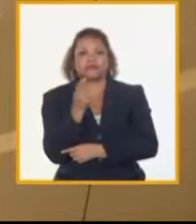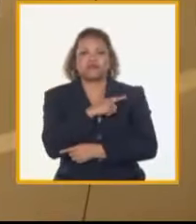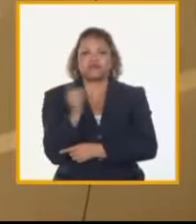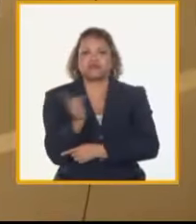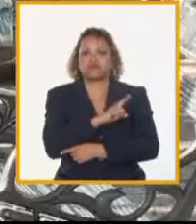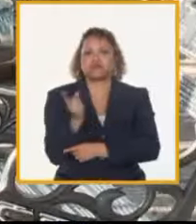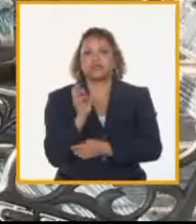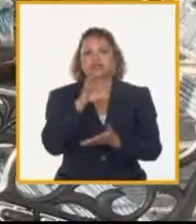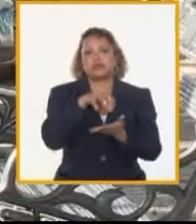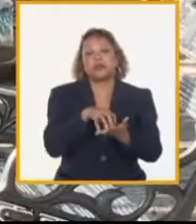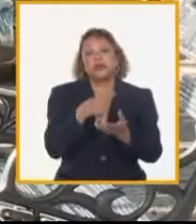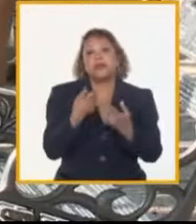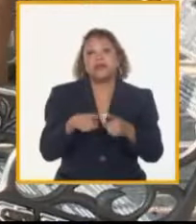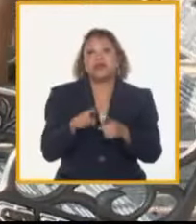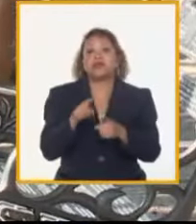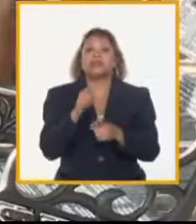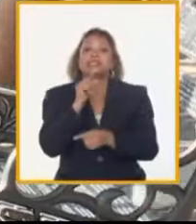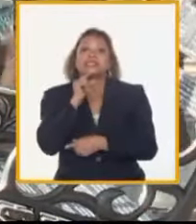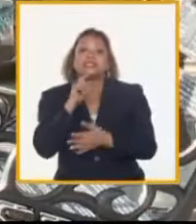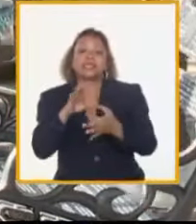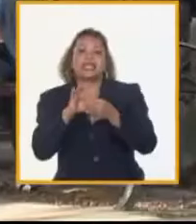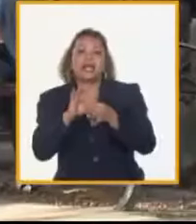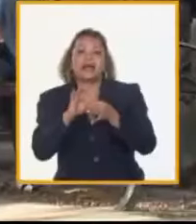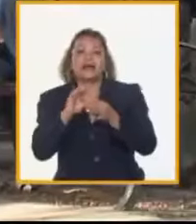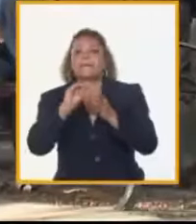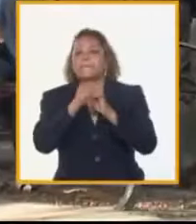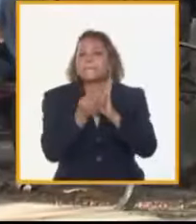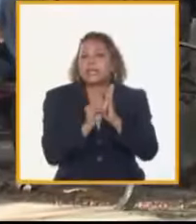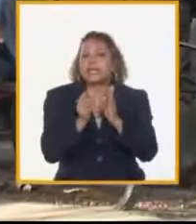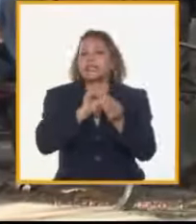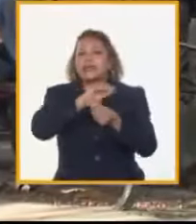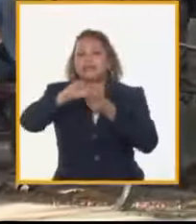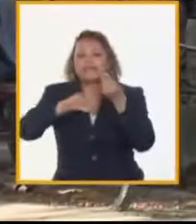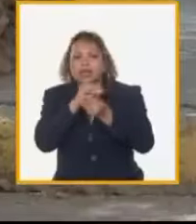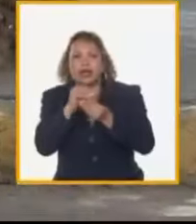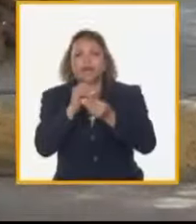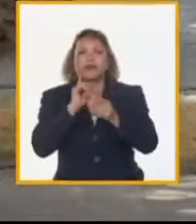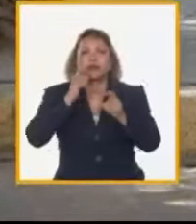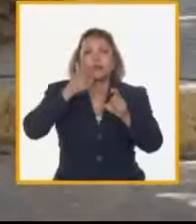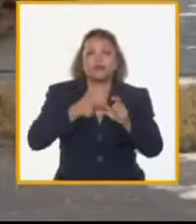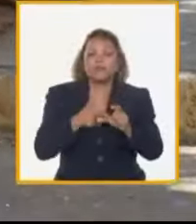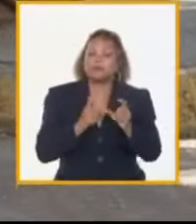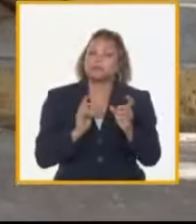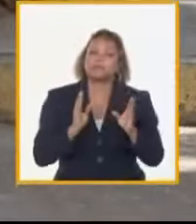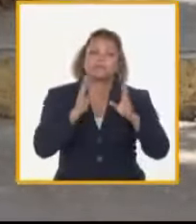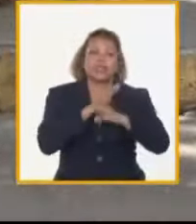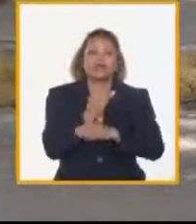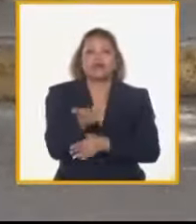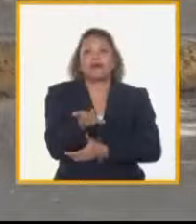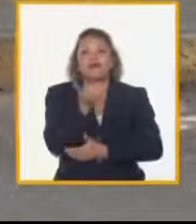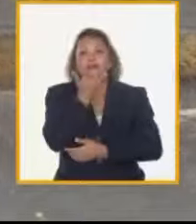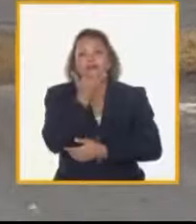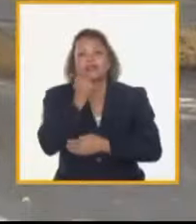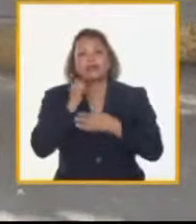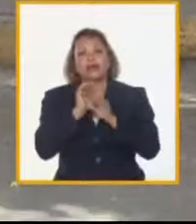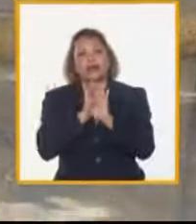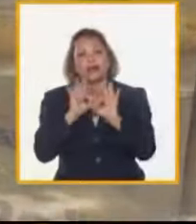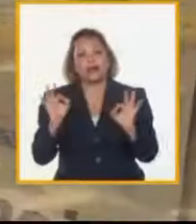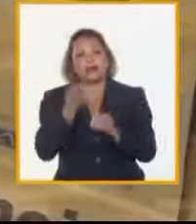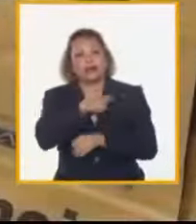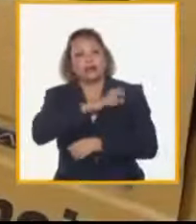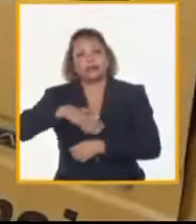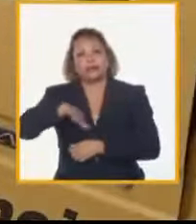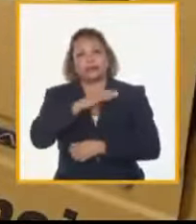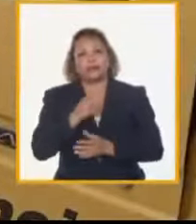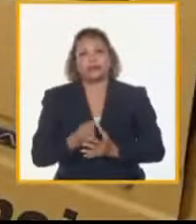las dificultades para adquirir piezas de repuesto y serviciar combustible atenta contra la calidad del servicio. El servicio que yo